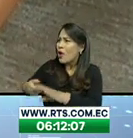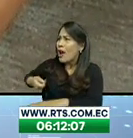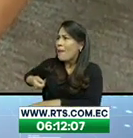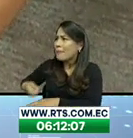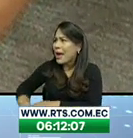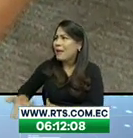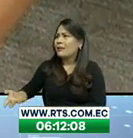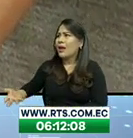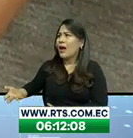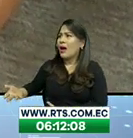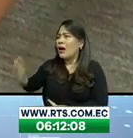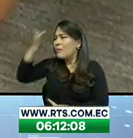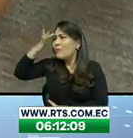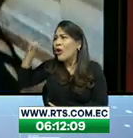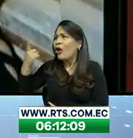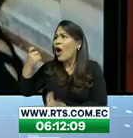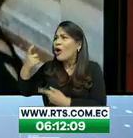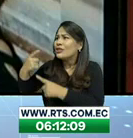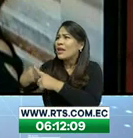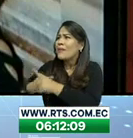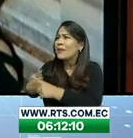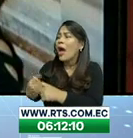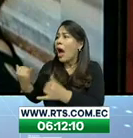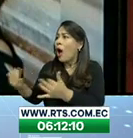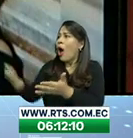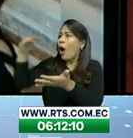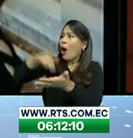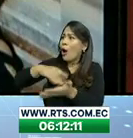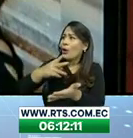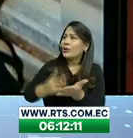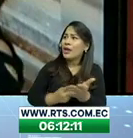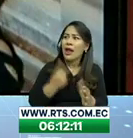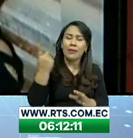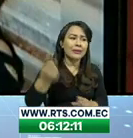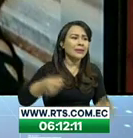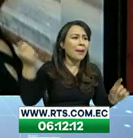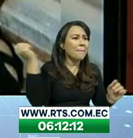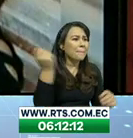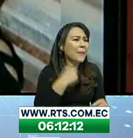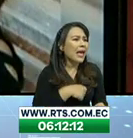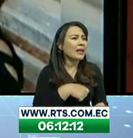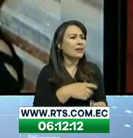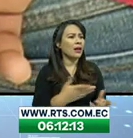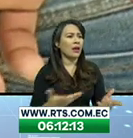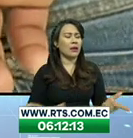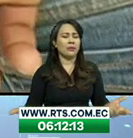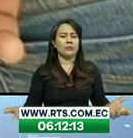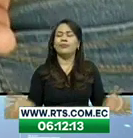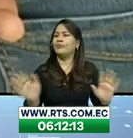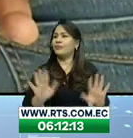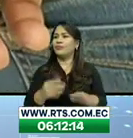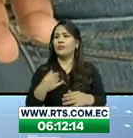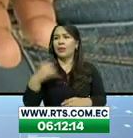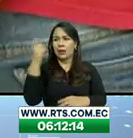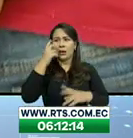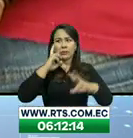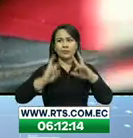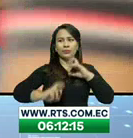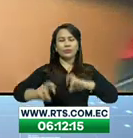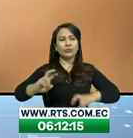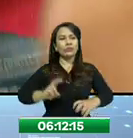asesinato. Para al poco tiempo volver a cometer otro crimen más atroz. Impresionante. Tiene que investigarse y